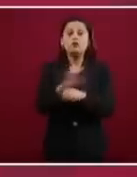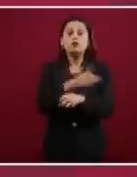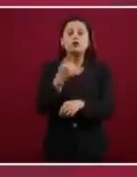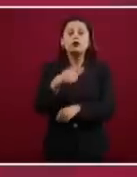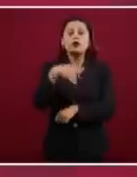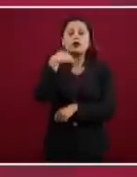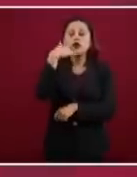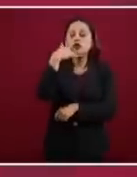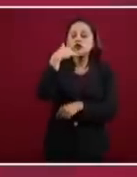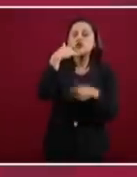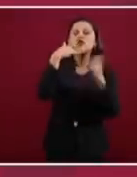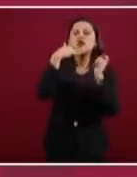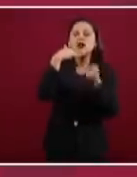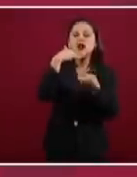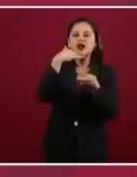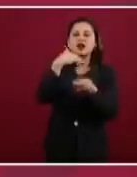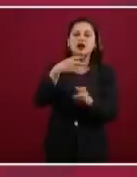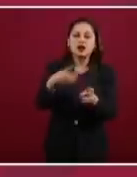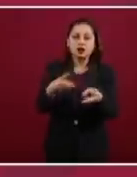incongruente